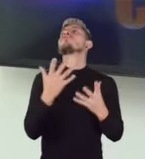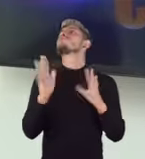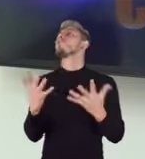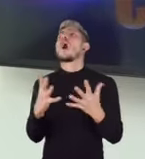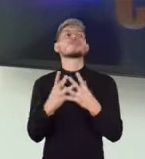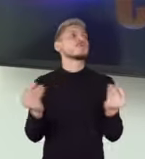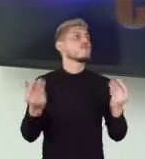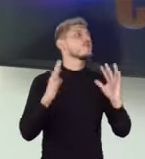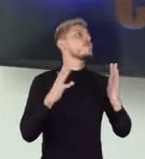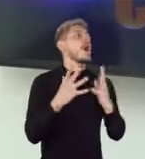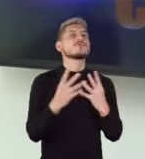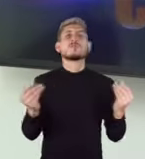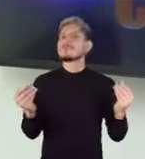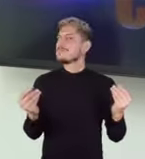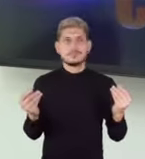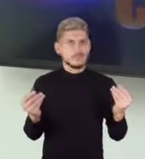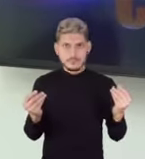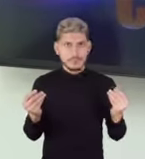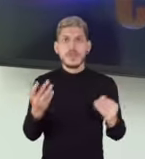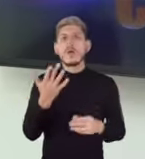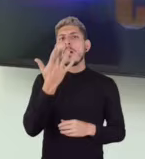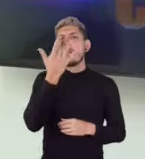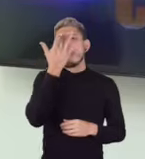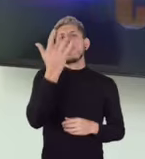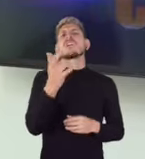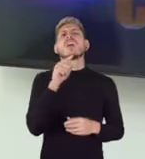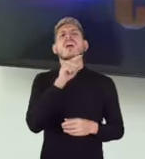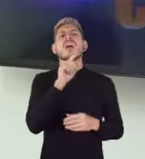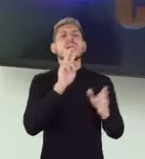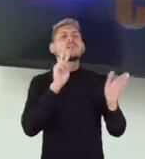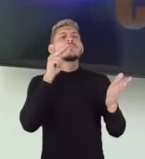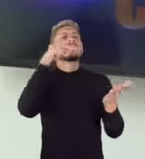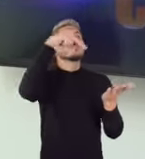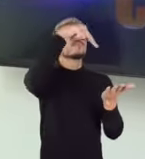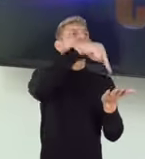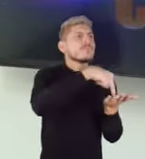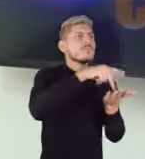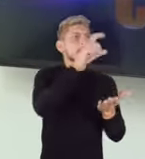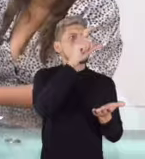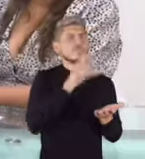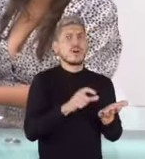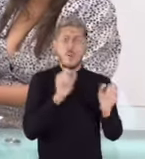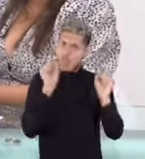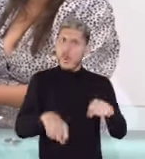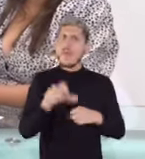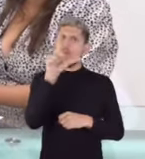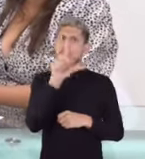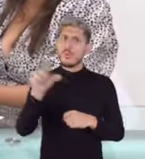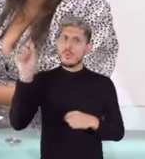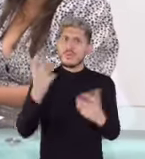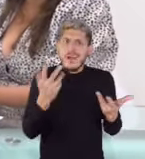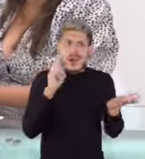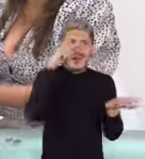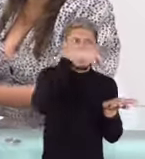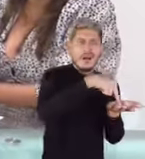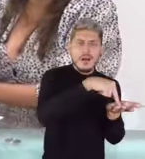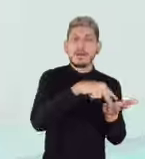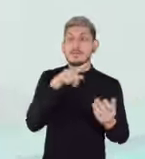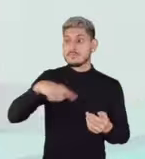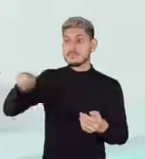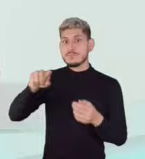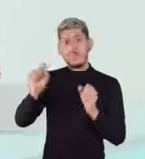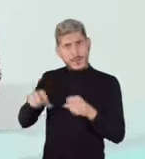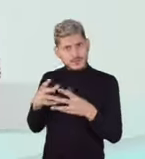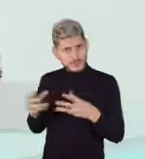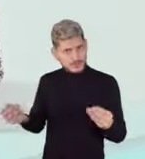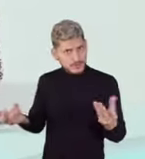solución. Si el hombre llegó a la luna, ¿por qué decir que en el tema de las quebradas no hay una solución? Muchísimas gracias, querida Estefanía, por